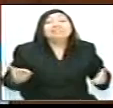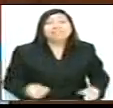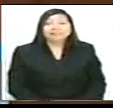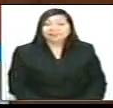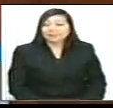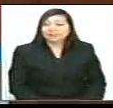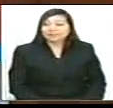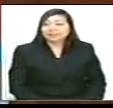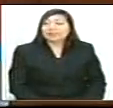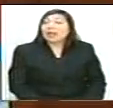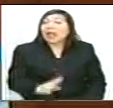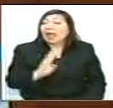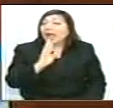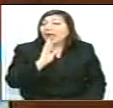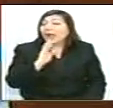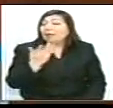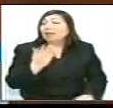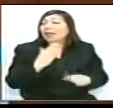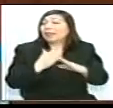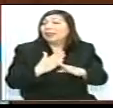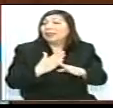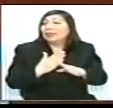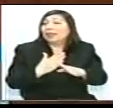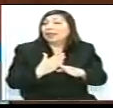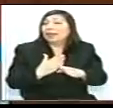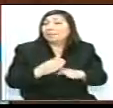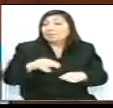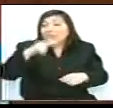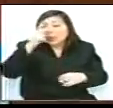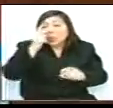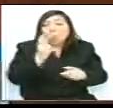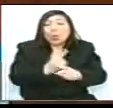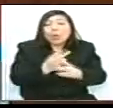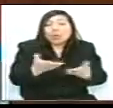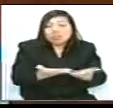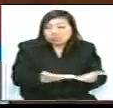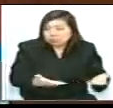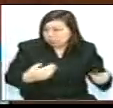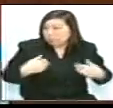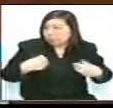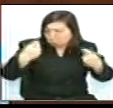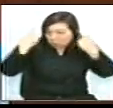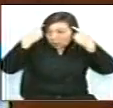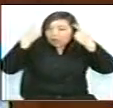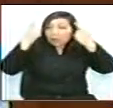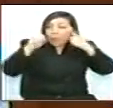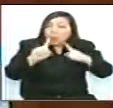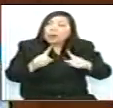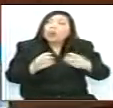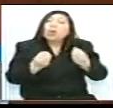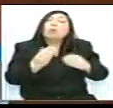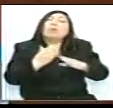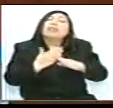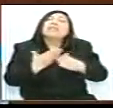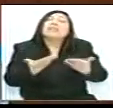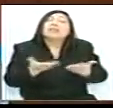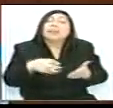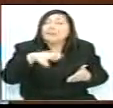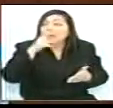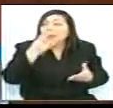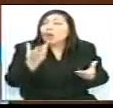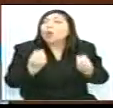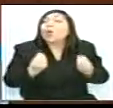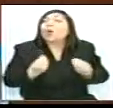también dicen, hay que defender el patrimonio de la patria. Completamente de acuerdo. ¿Y cómo lo quieren defender?